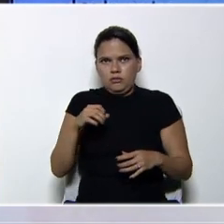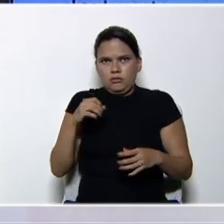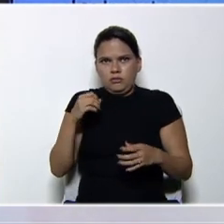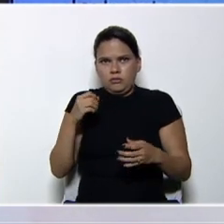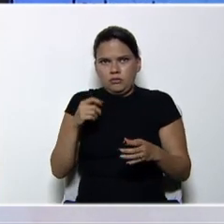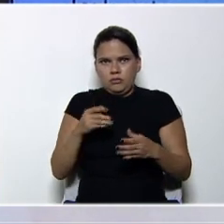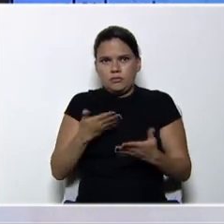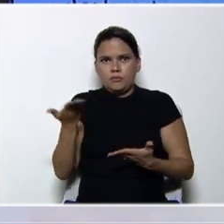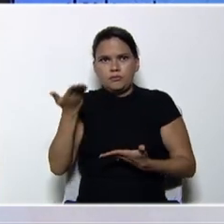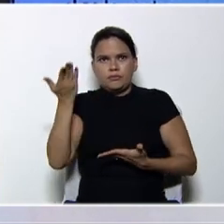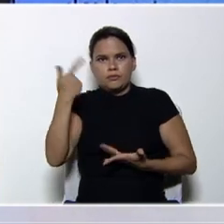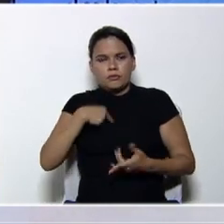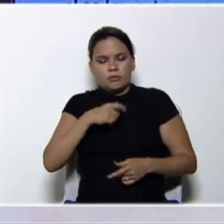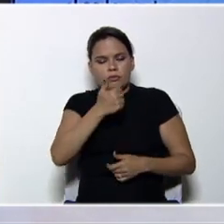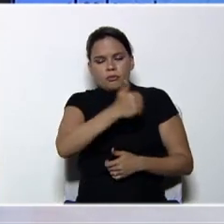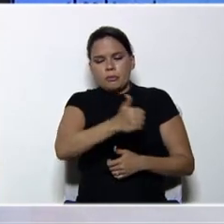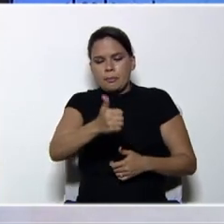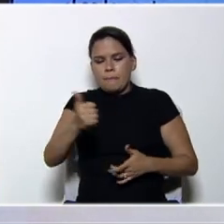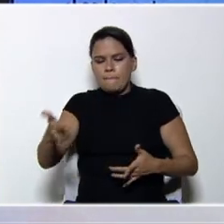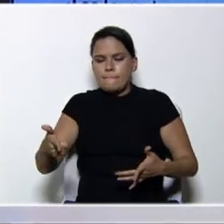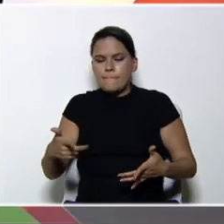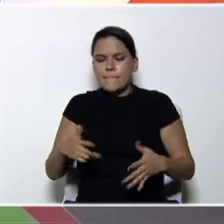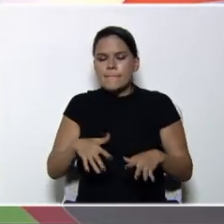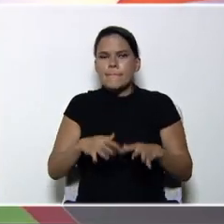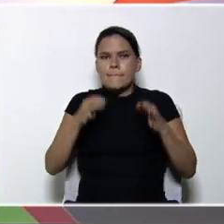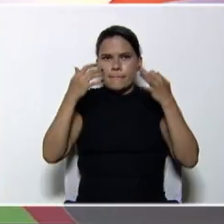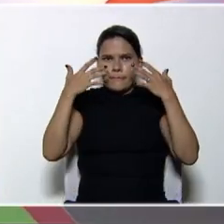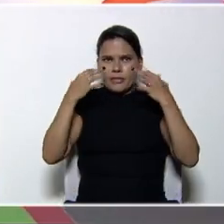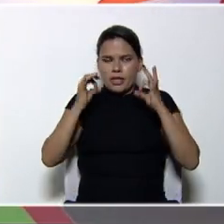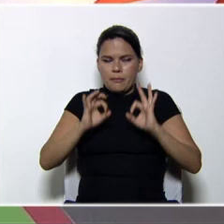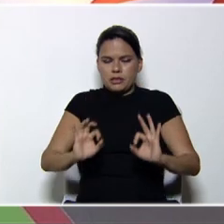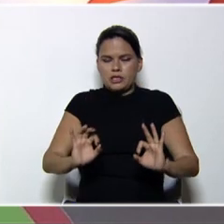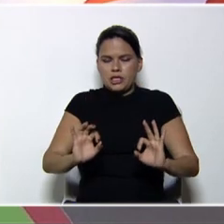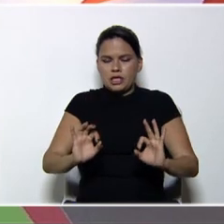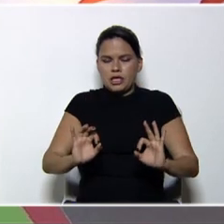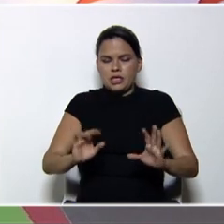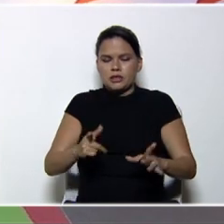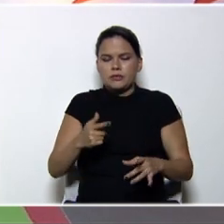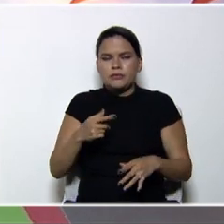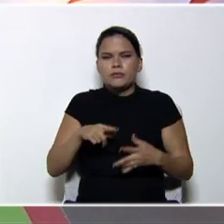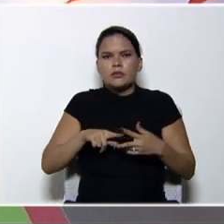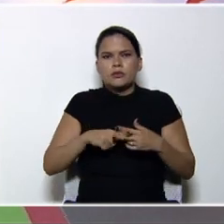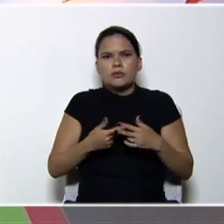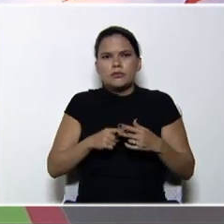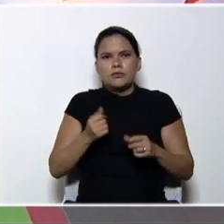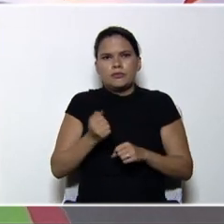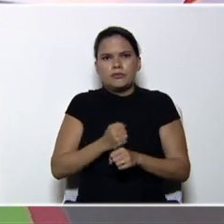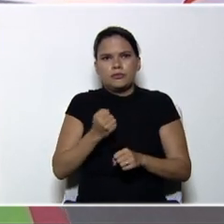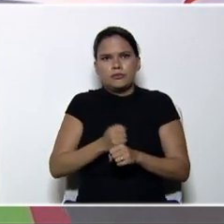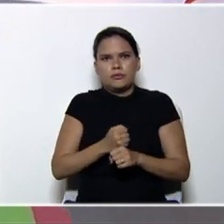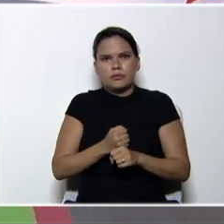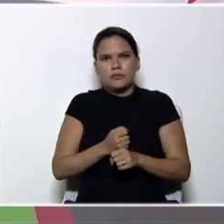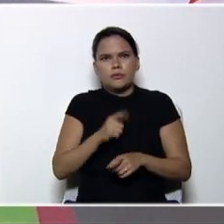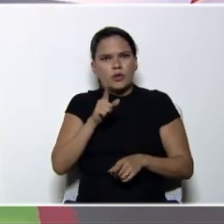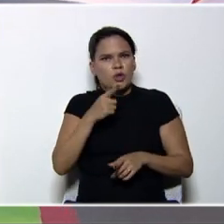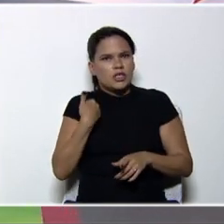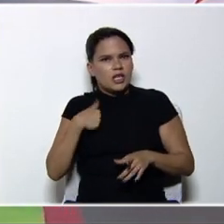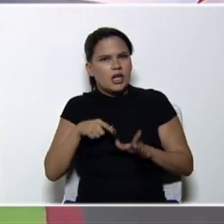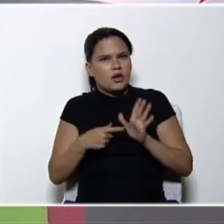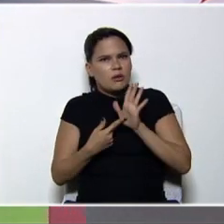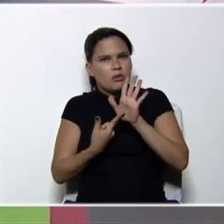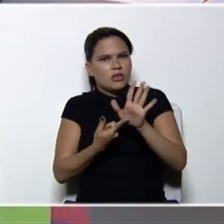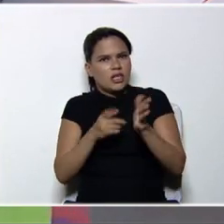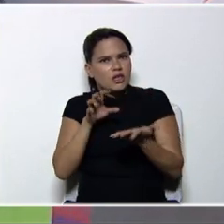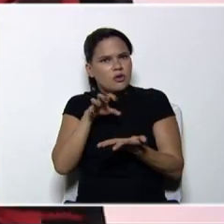intencionalidad de cada una de las especialidades ocupacionales. Pero para avanzar, creo que nos tienes algo que mostrar desde